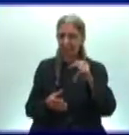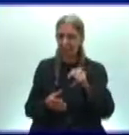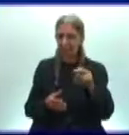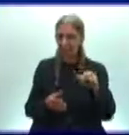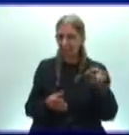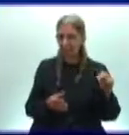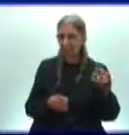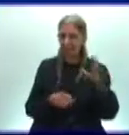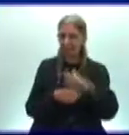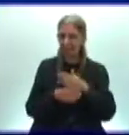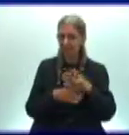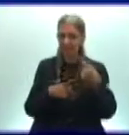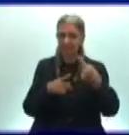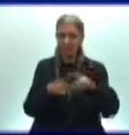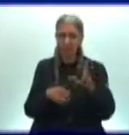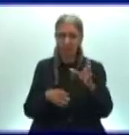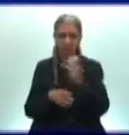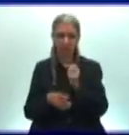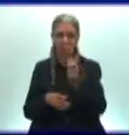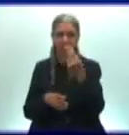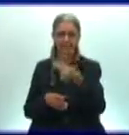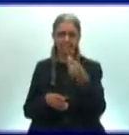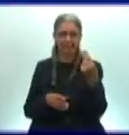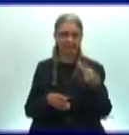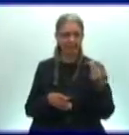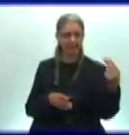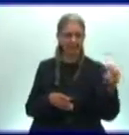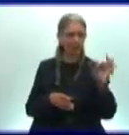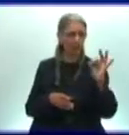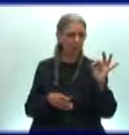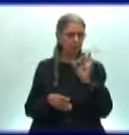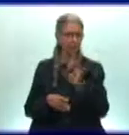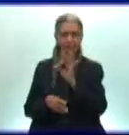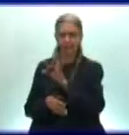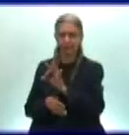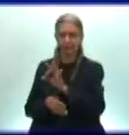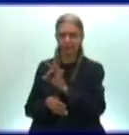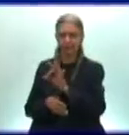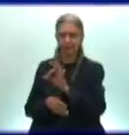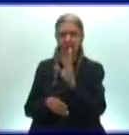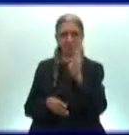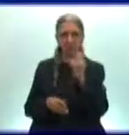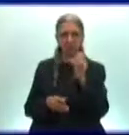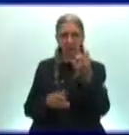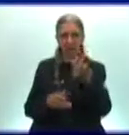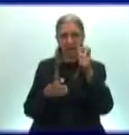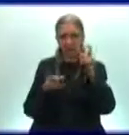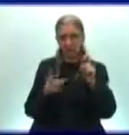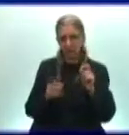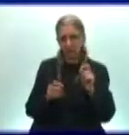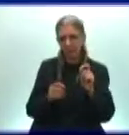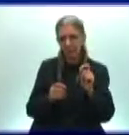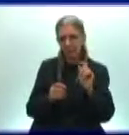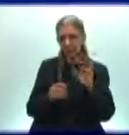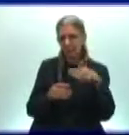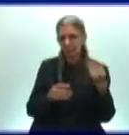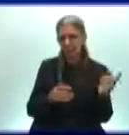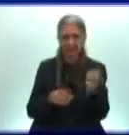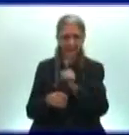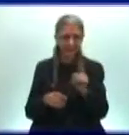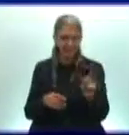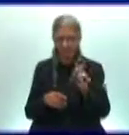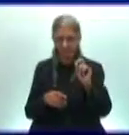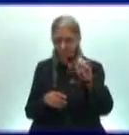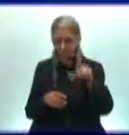neutrones. Entonces, si estos núcleos tienen 8 protones, ¿cuál será su número atómico? Recuerden que el número